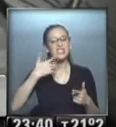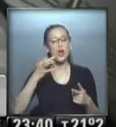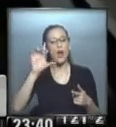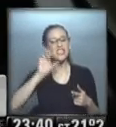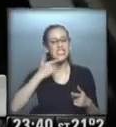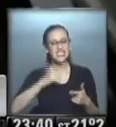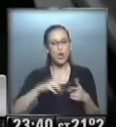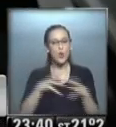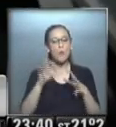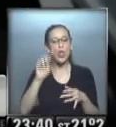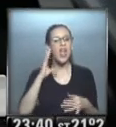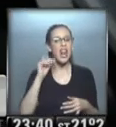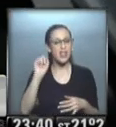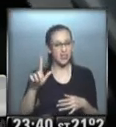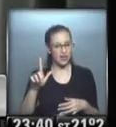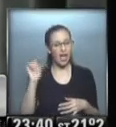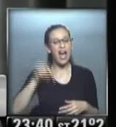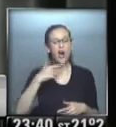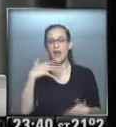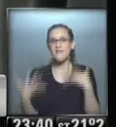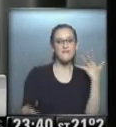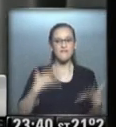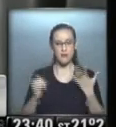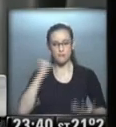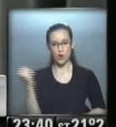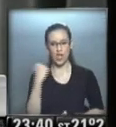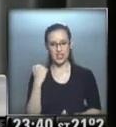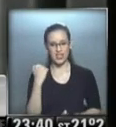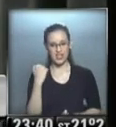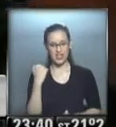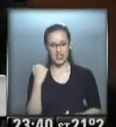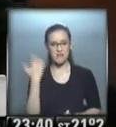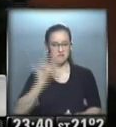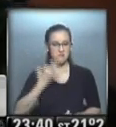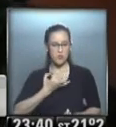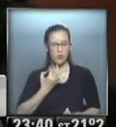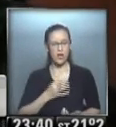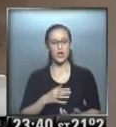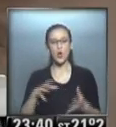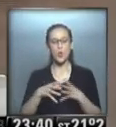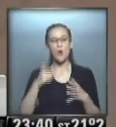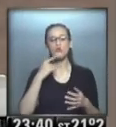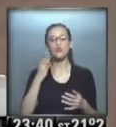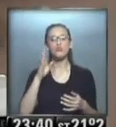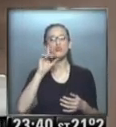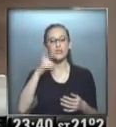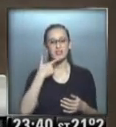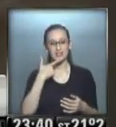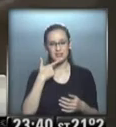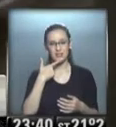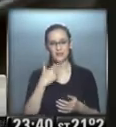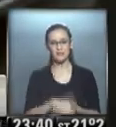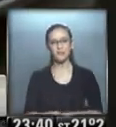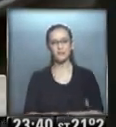es una banda inglesa que en este momento es como la sensación de la prensa británica, son las Savages. Viene New Order, que creo que viene